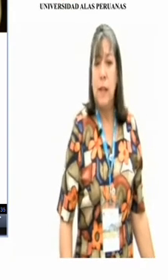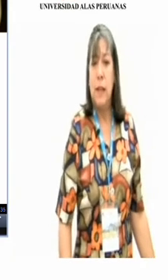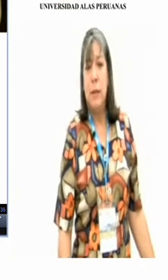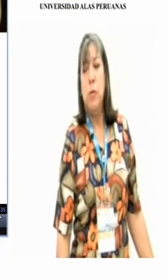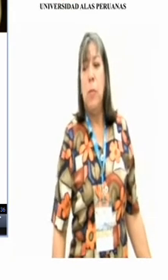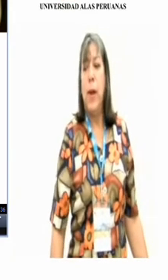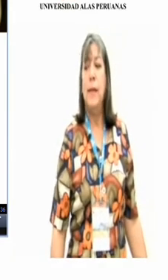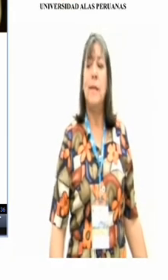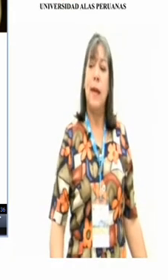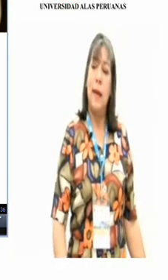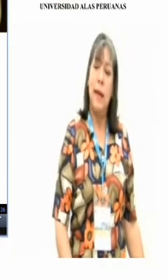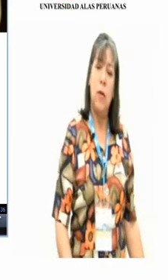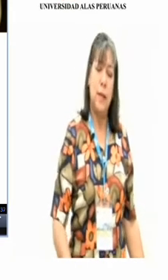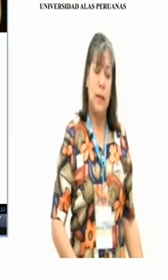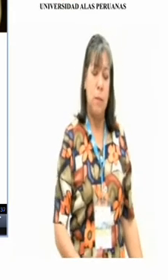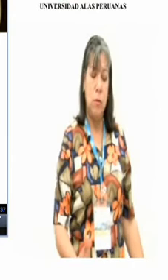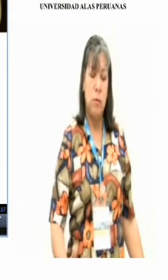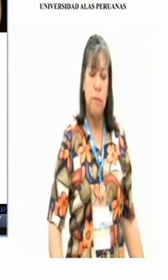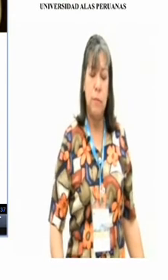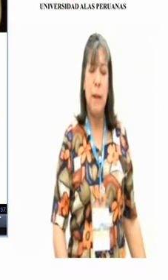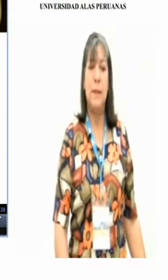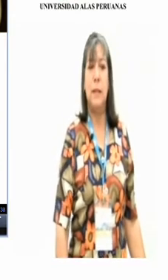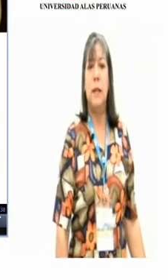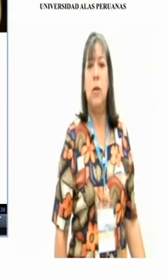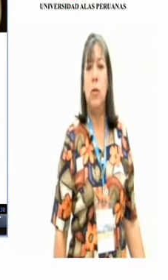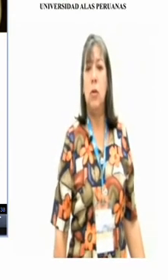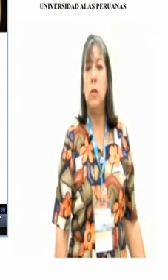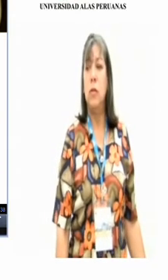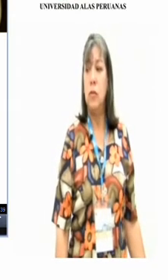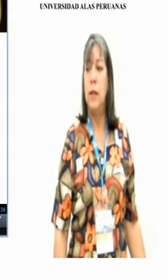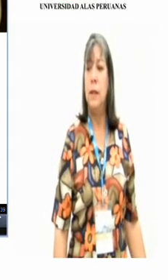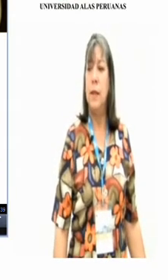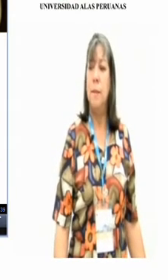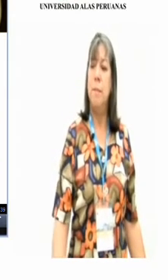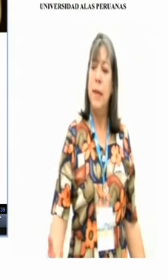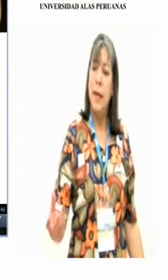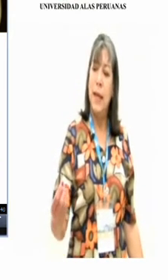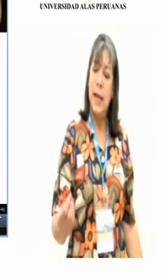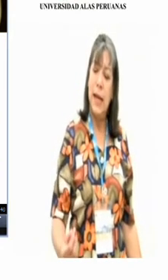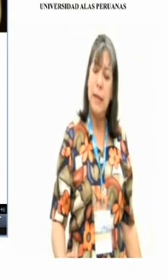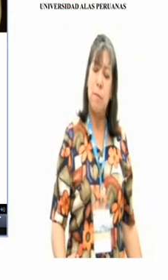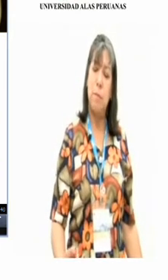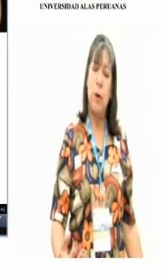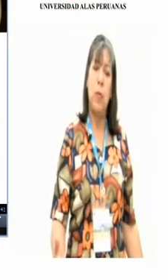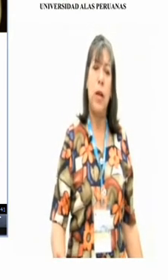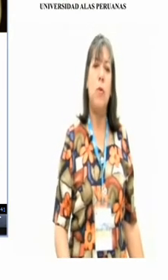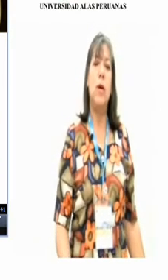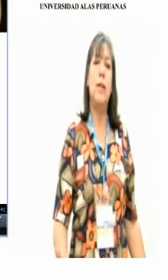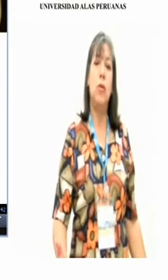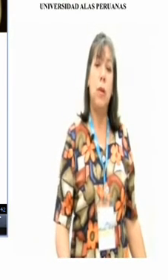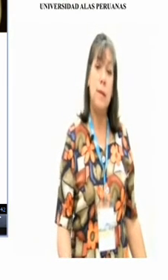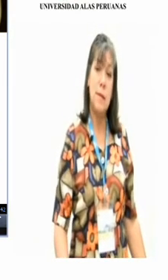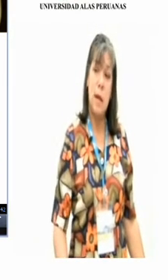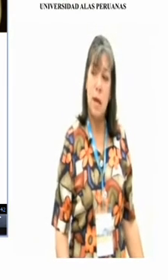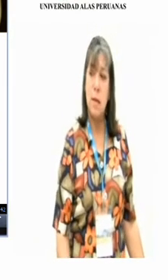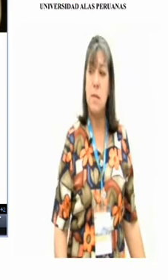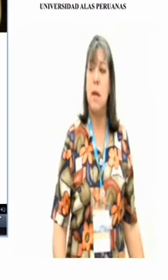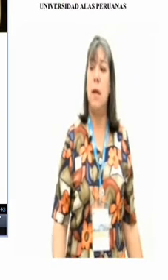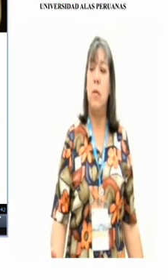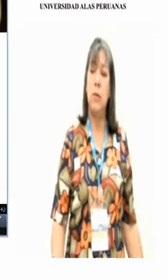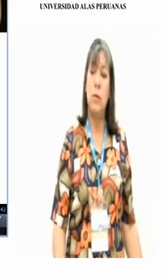Sin embargo, sentimos, pues, que los que estamos capacitando a estos docentes, les proponemos que